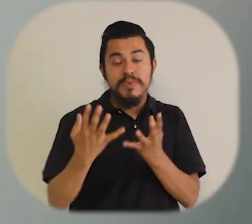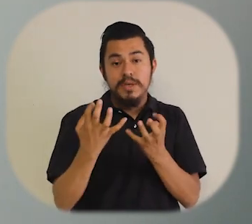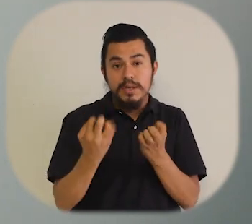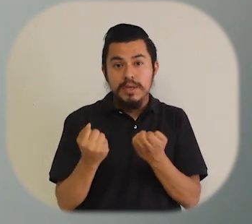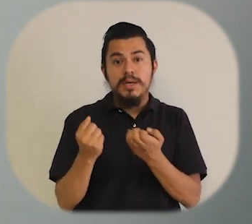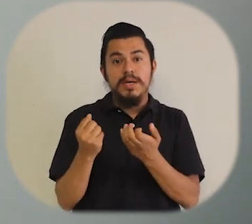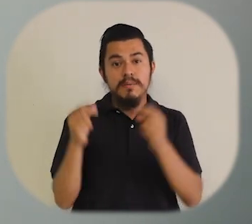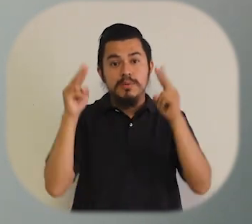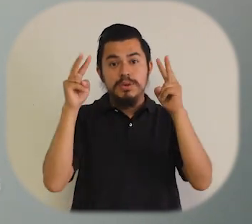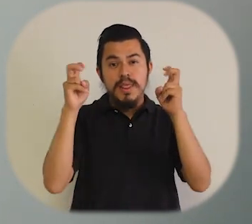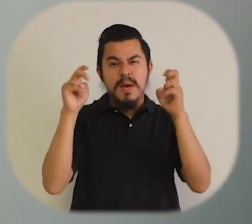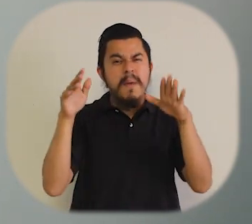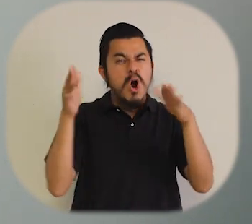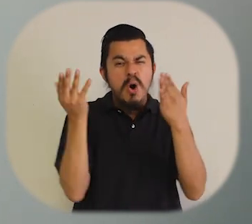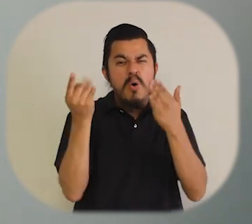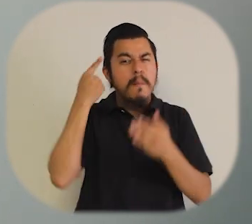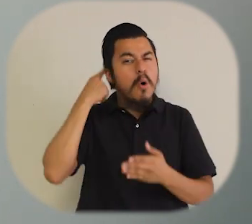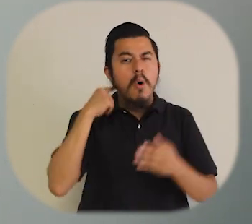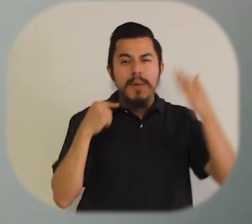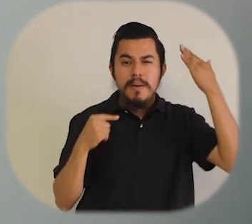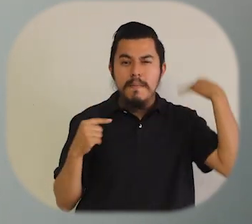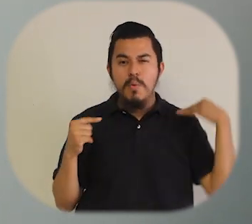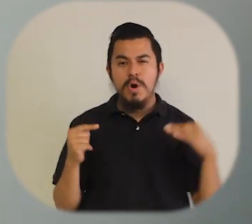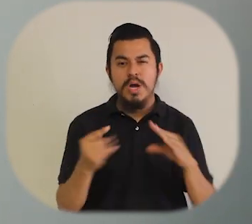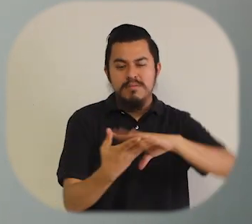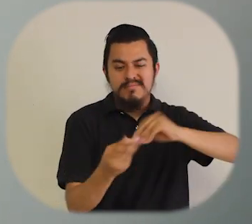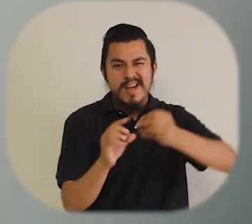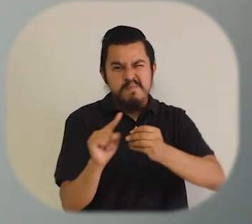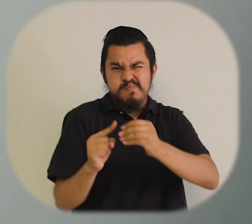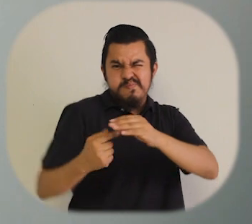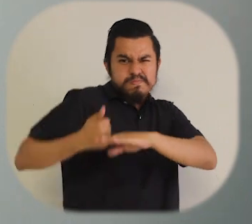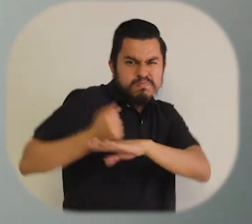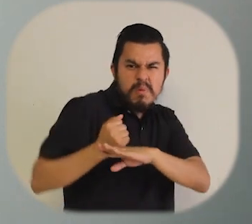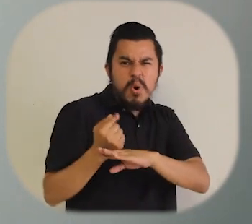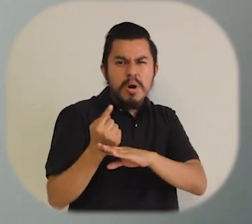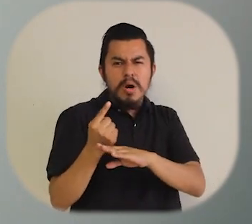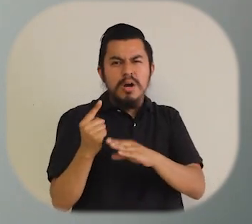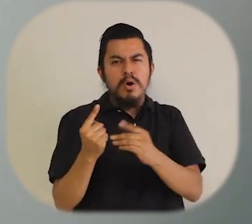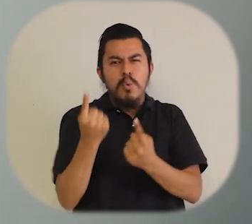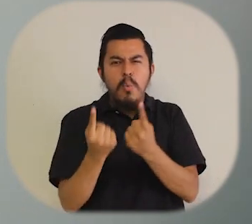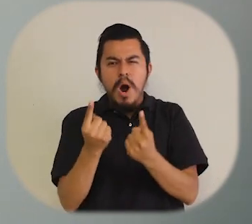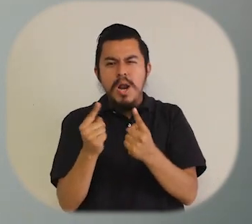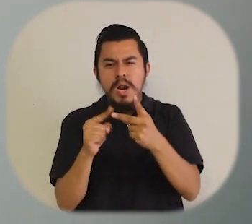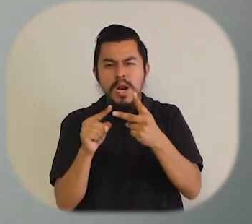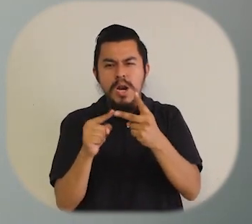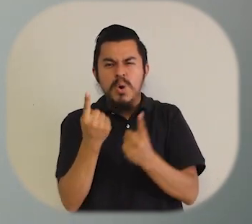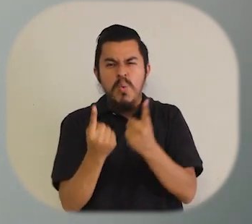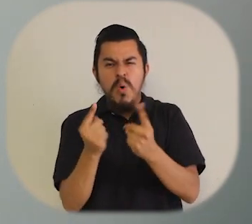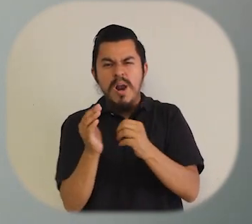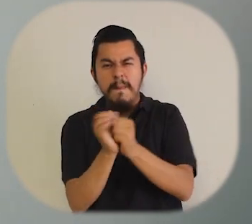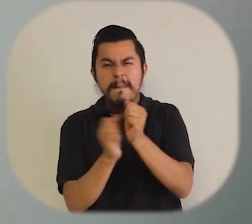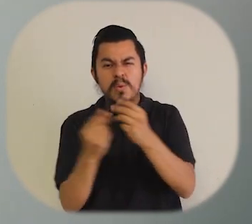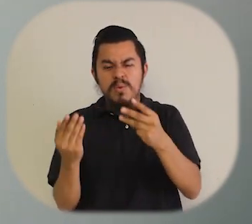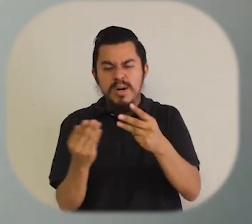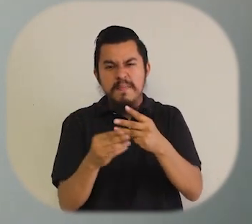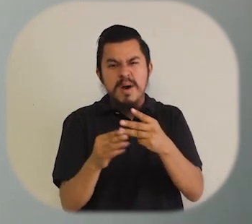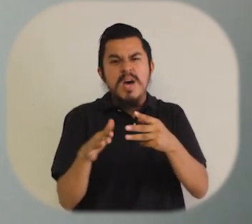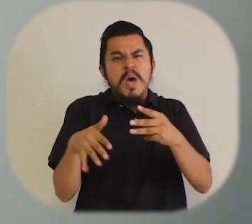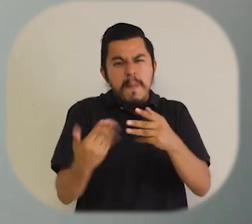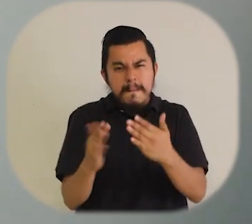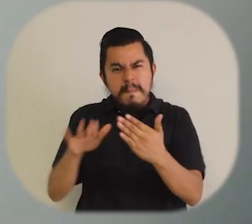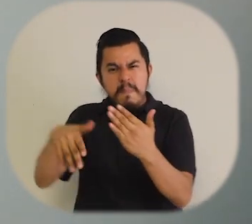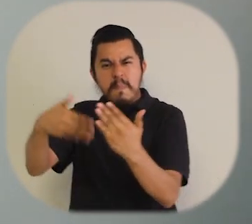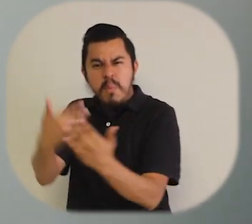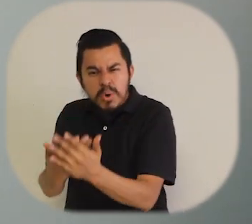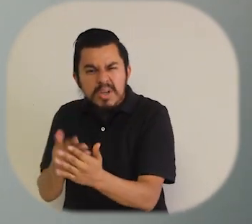y de qué problema es el que tiene y en qué problema ha caído. De esto es lo que queremos hablar. Así que así es